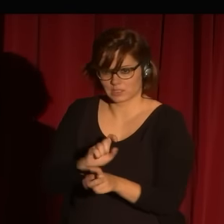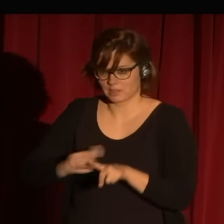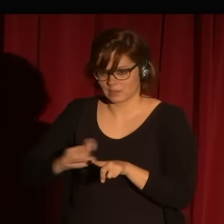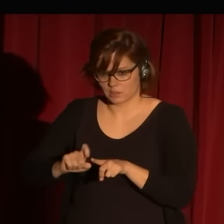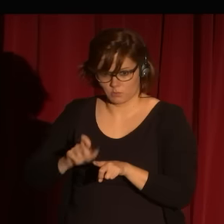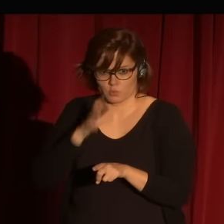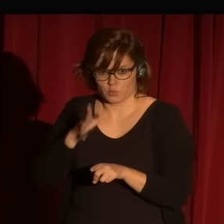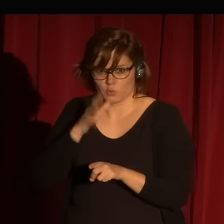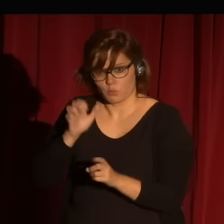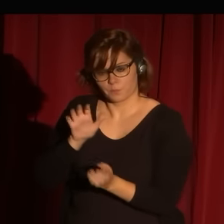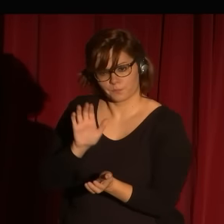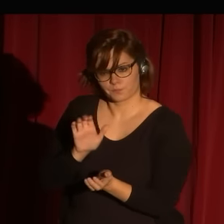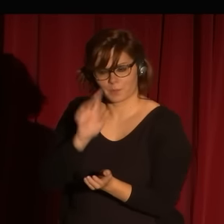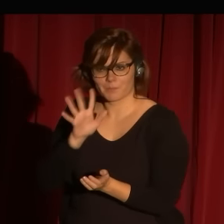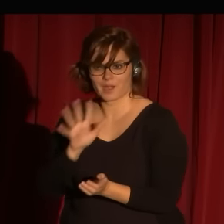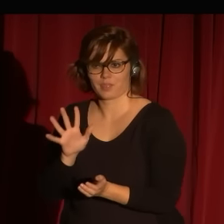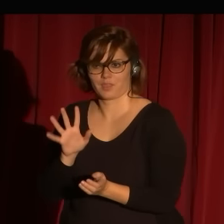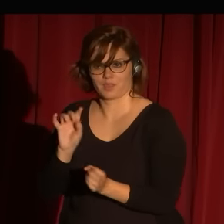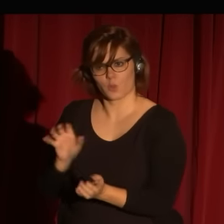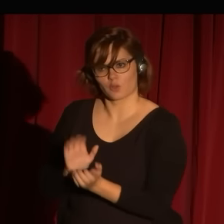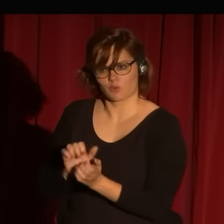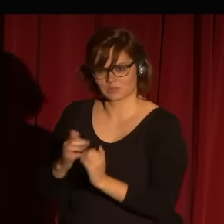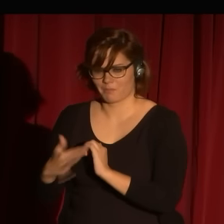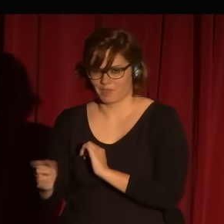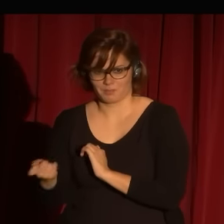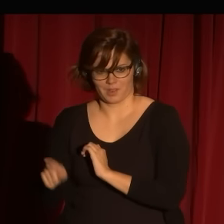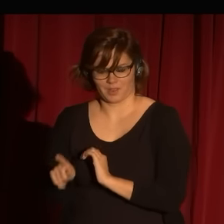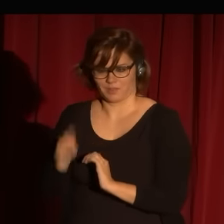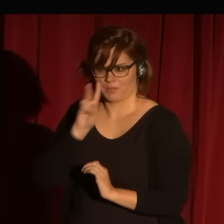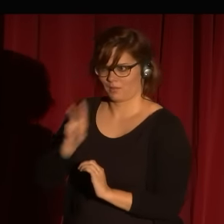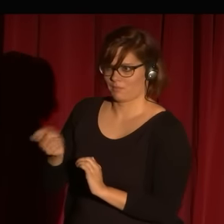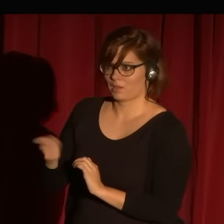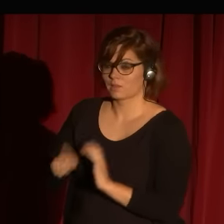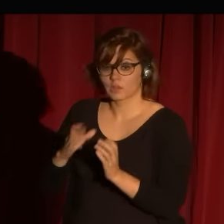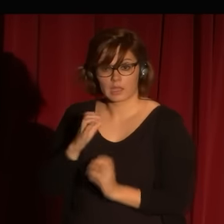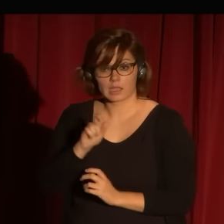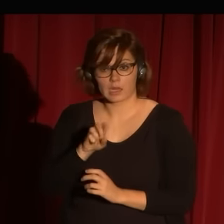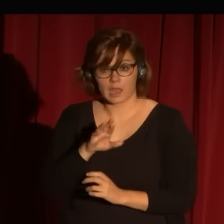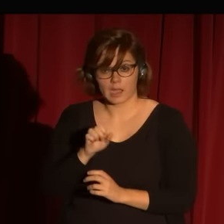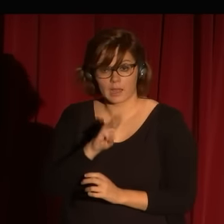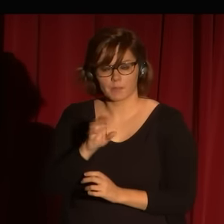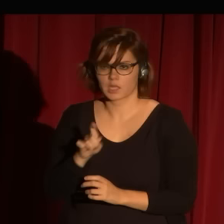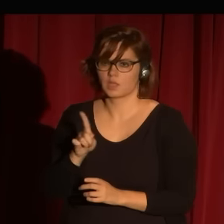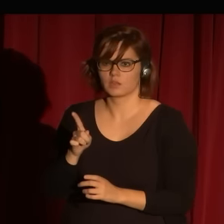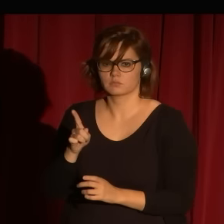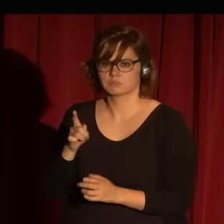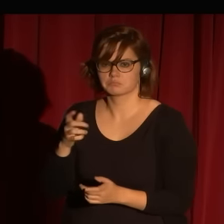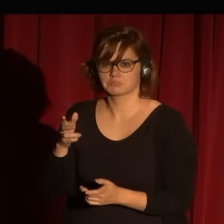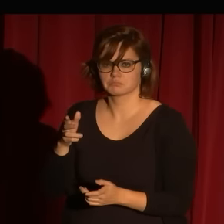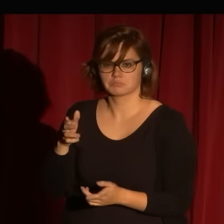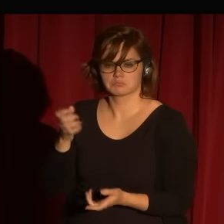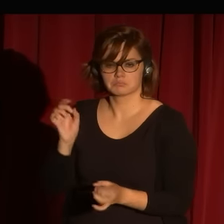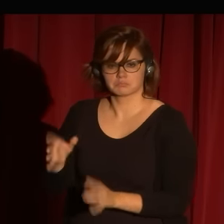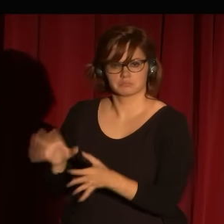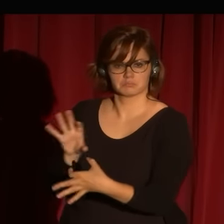tiene un aspecto que recuerda a los europeos a las conchas marinas no y Clara pites parece hacerse Eco De ese